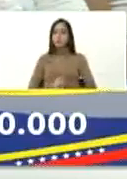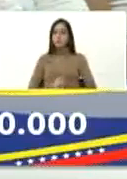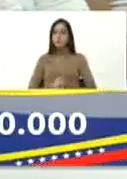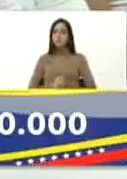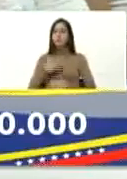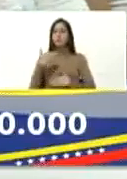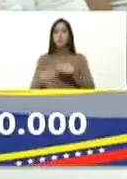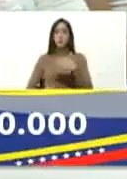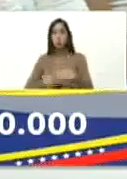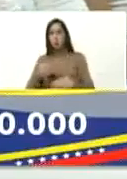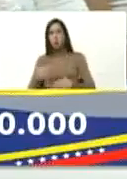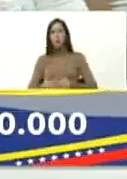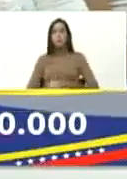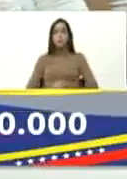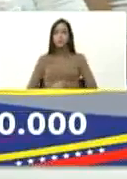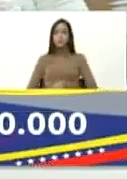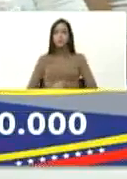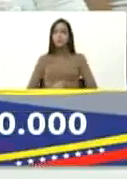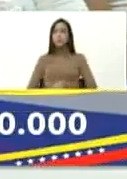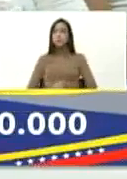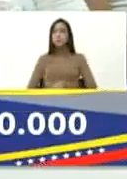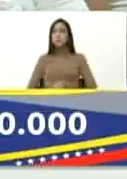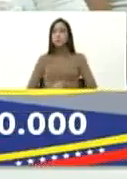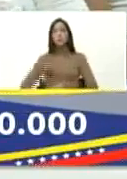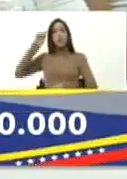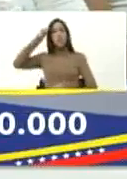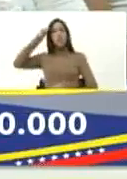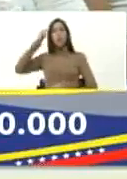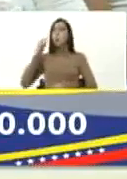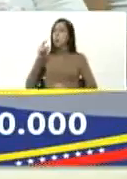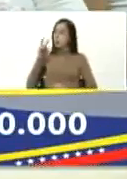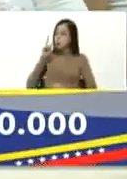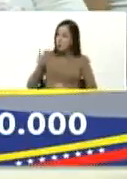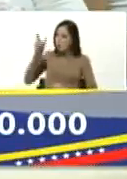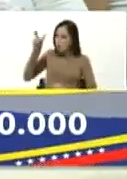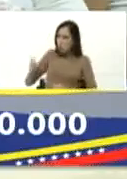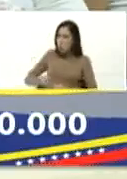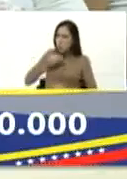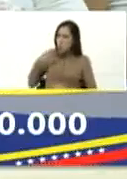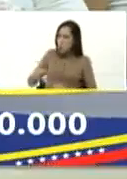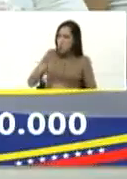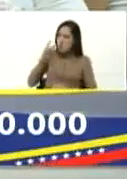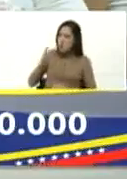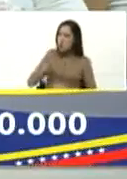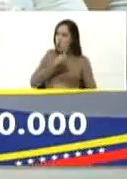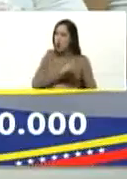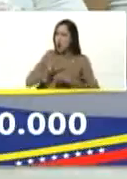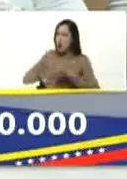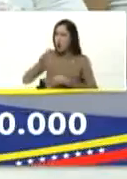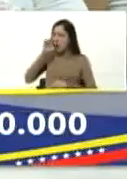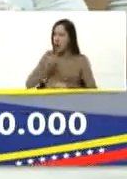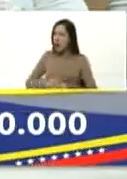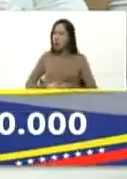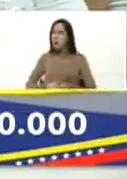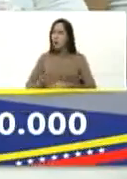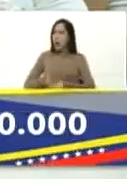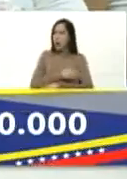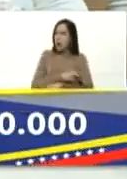logrando. Por eso me vino ese recuerdo. Ya este muchacho lleva 14 años, y yo digo, este muchacho tenía 8